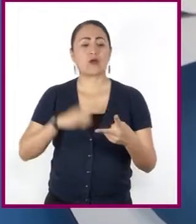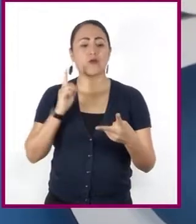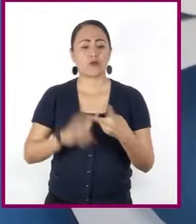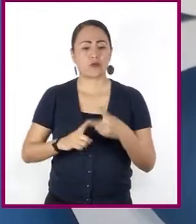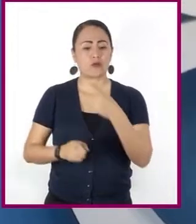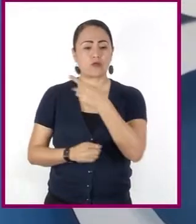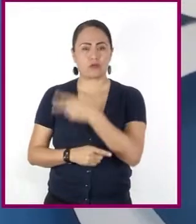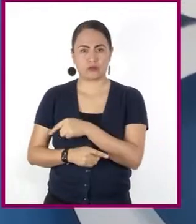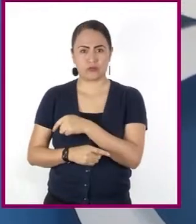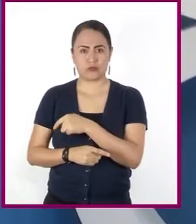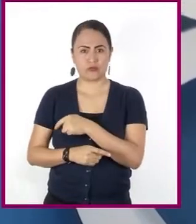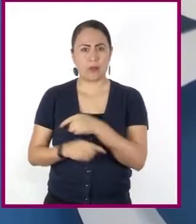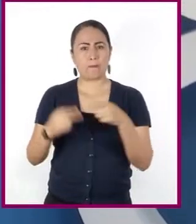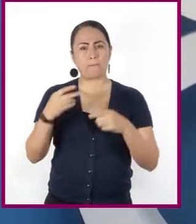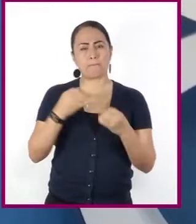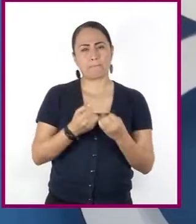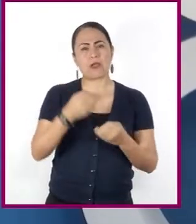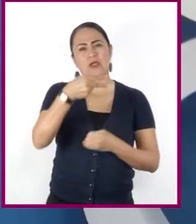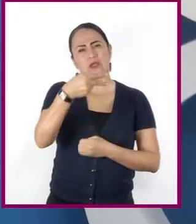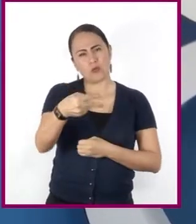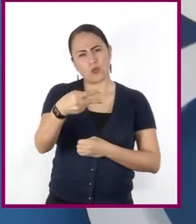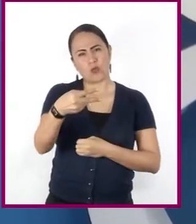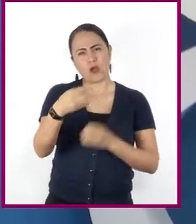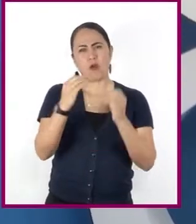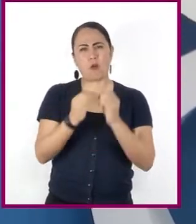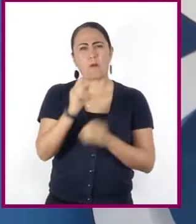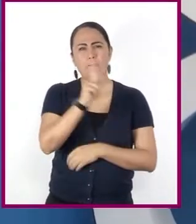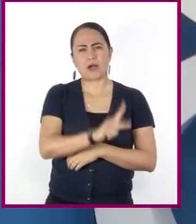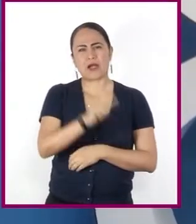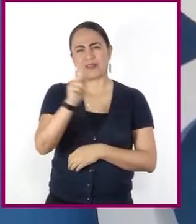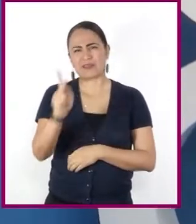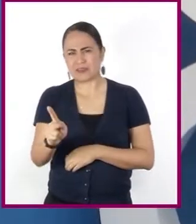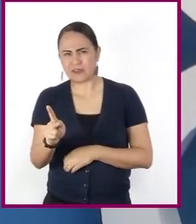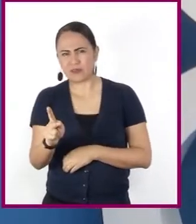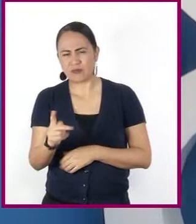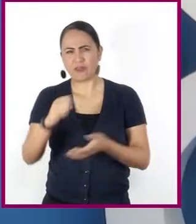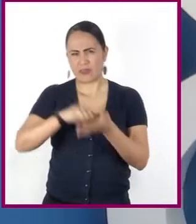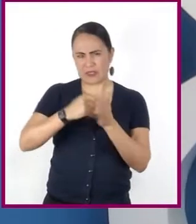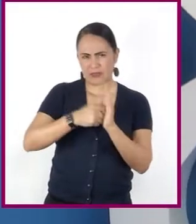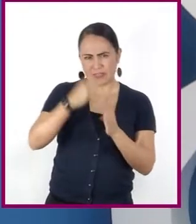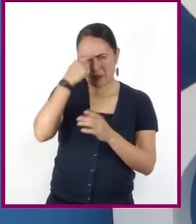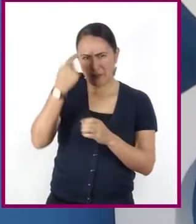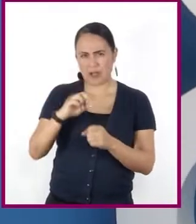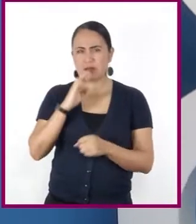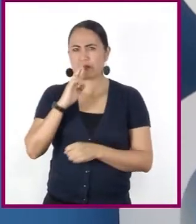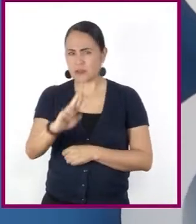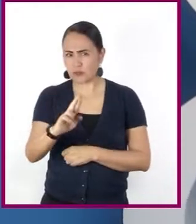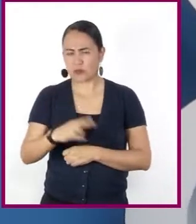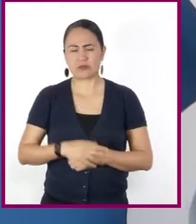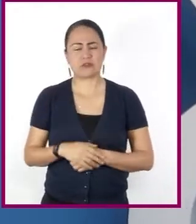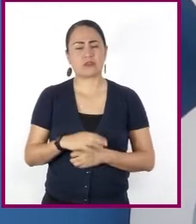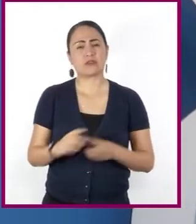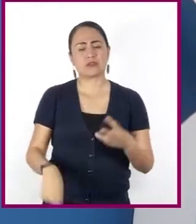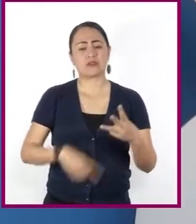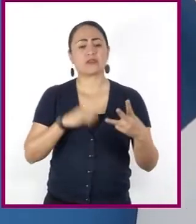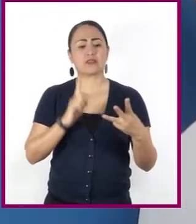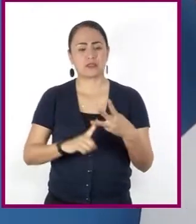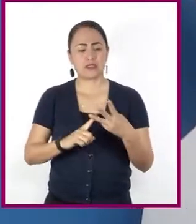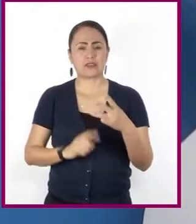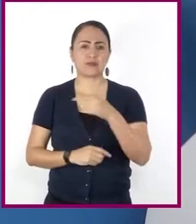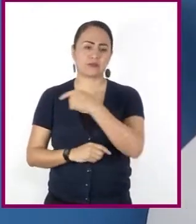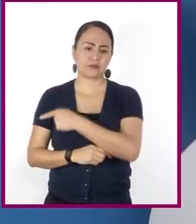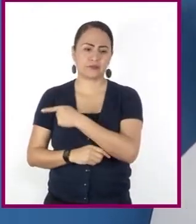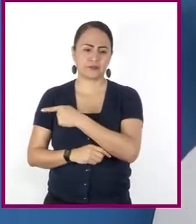Identificar el factor de equivalencia o la técnica que consideren adecuada para resolver el reto. Y 3. Realizar